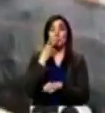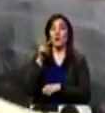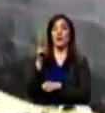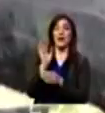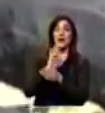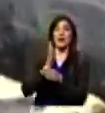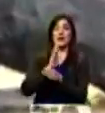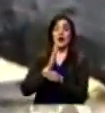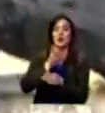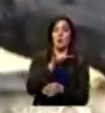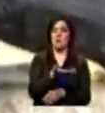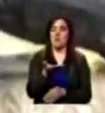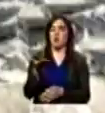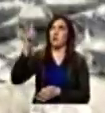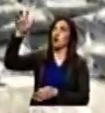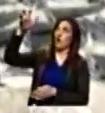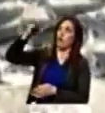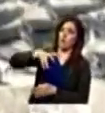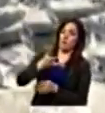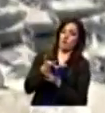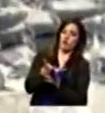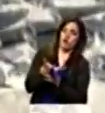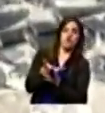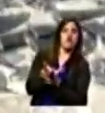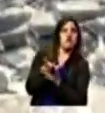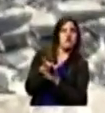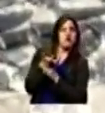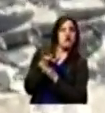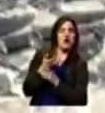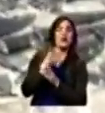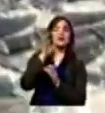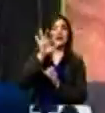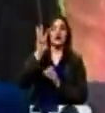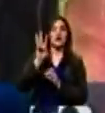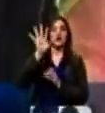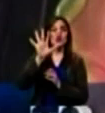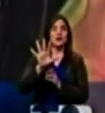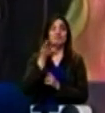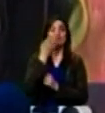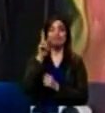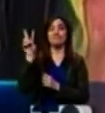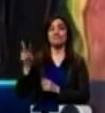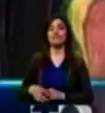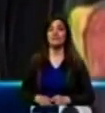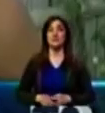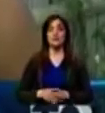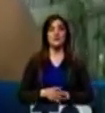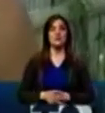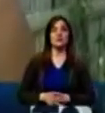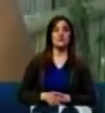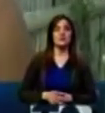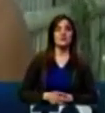secado de aletas de tiburón. Allí las autoridades encontraron un total de 565 kilos de estos restos animales.